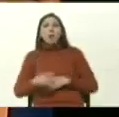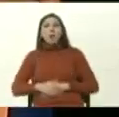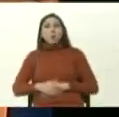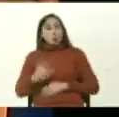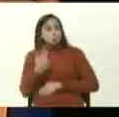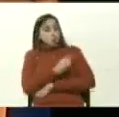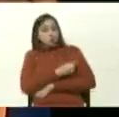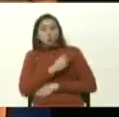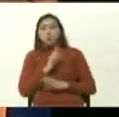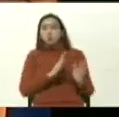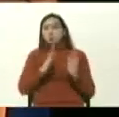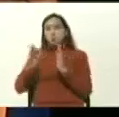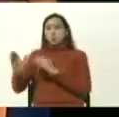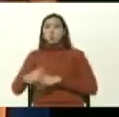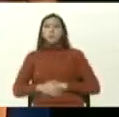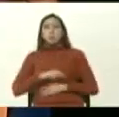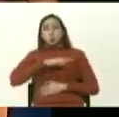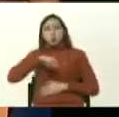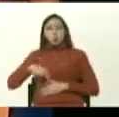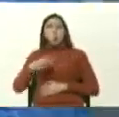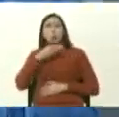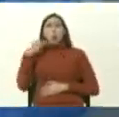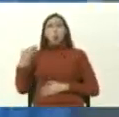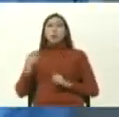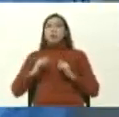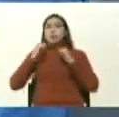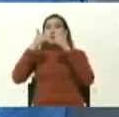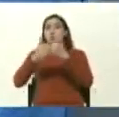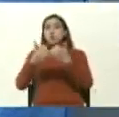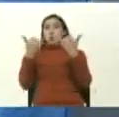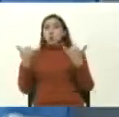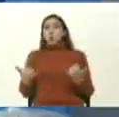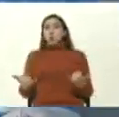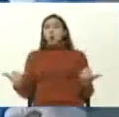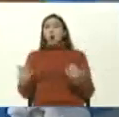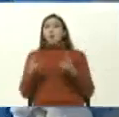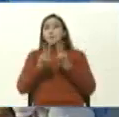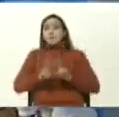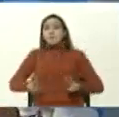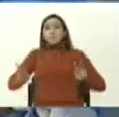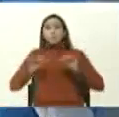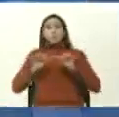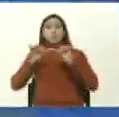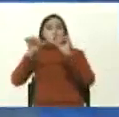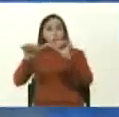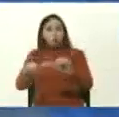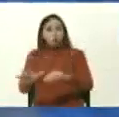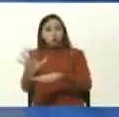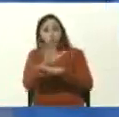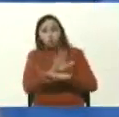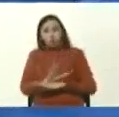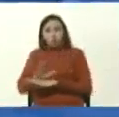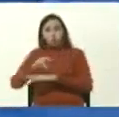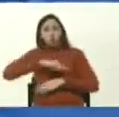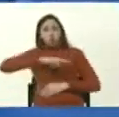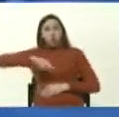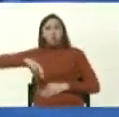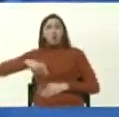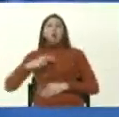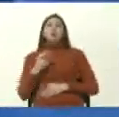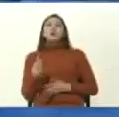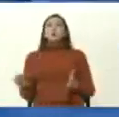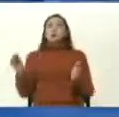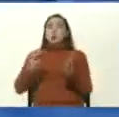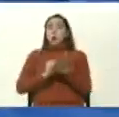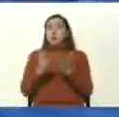vacunación. Nuestros jóvenes en el inicio del año escolar, para la victoria progresiva y segura de nuestra el regreso a